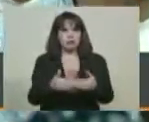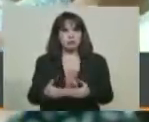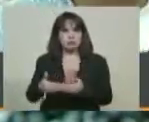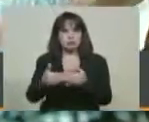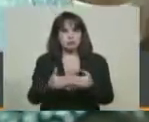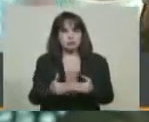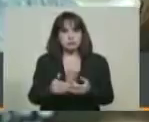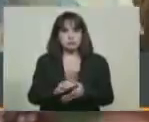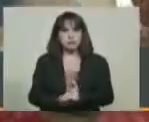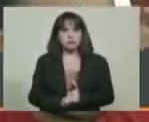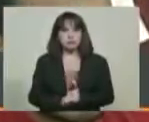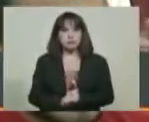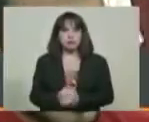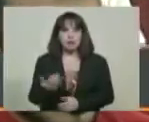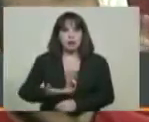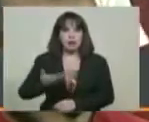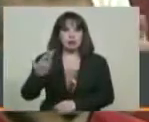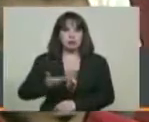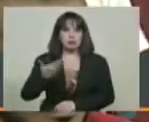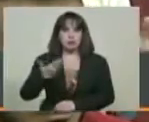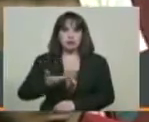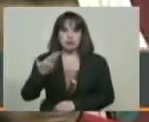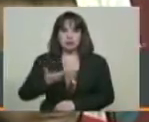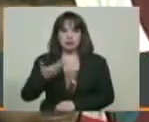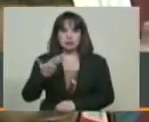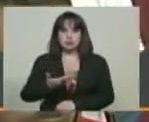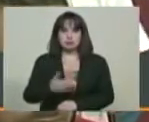Por eso es muy importante,